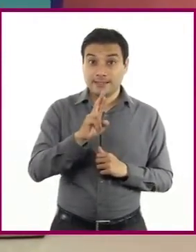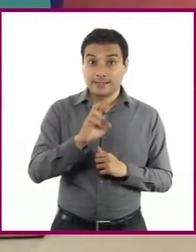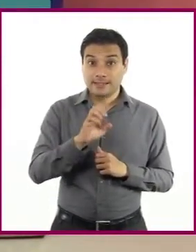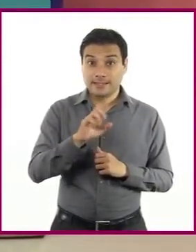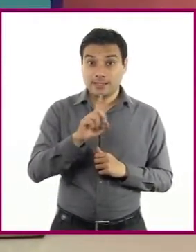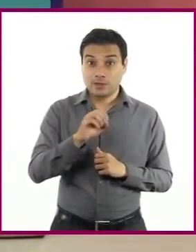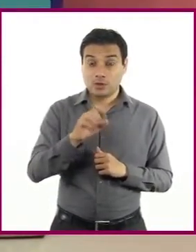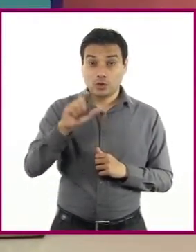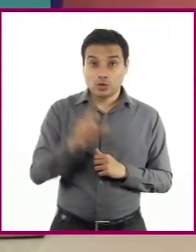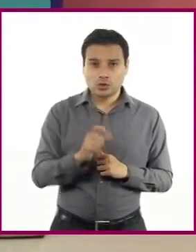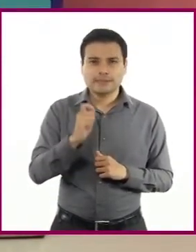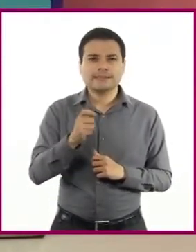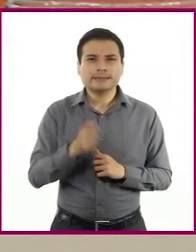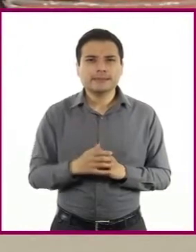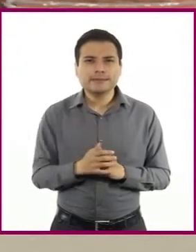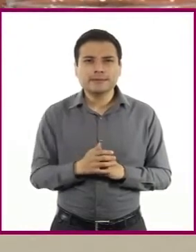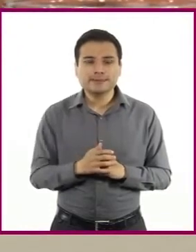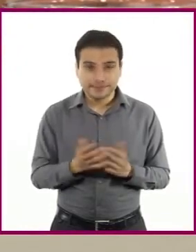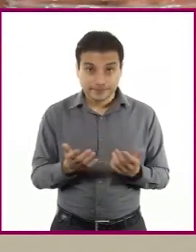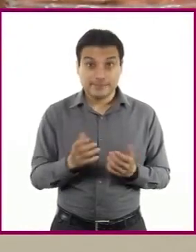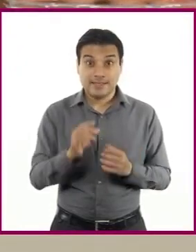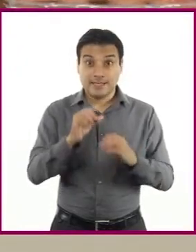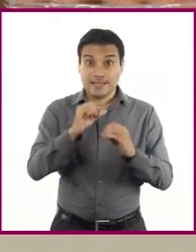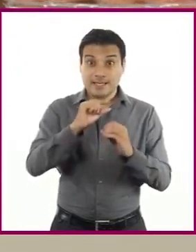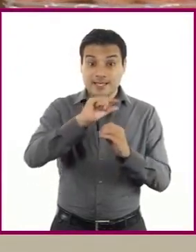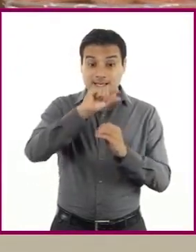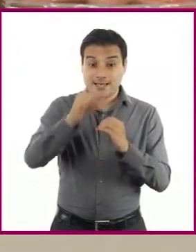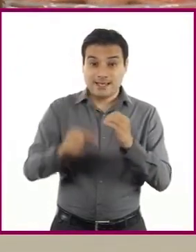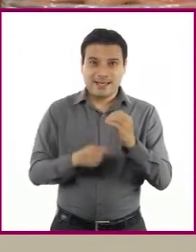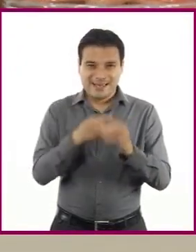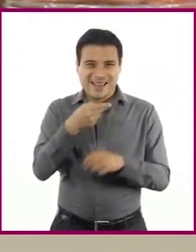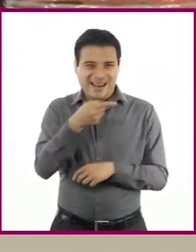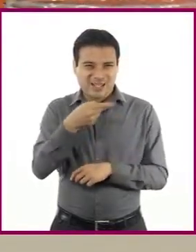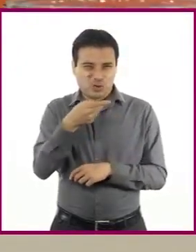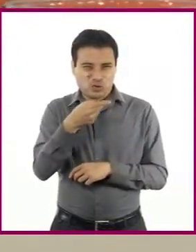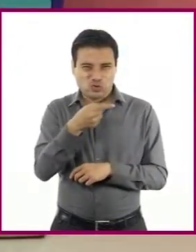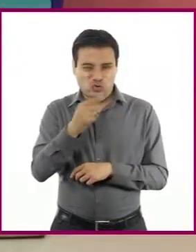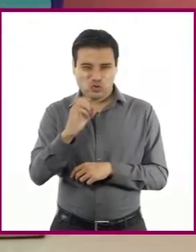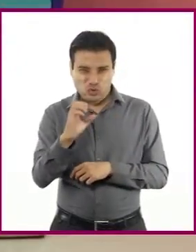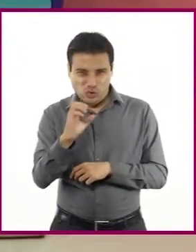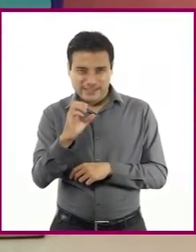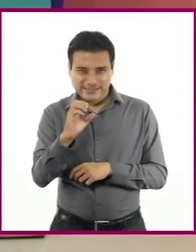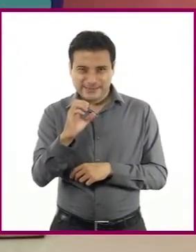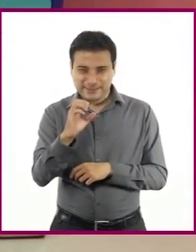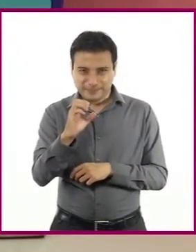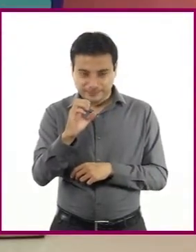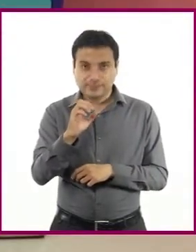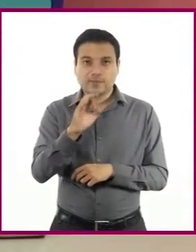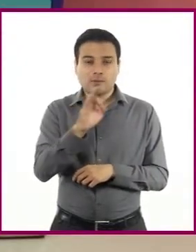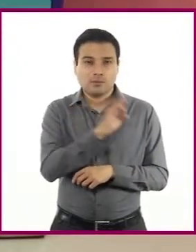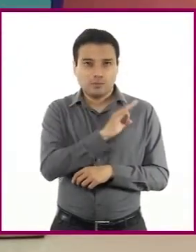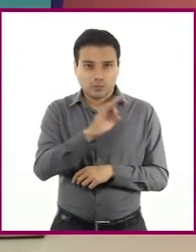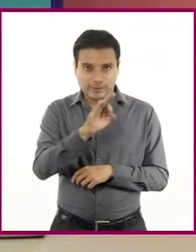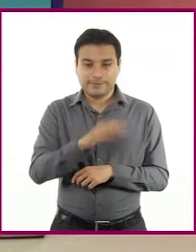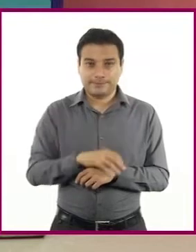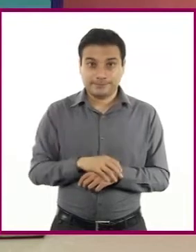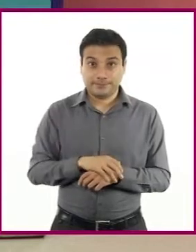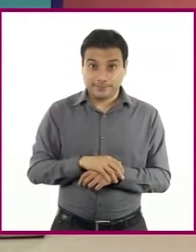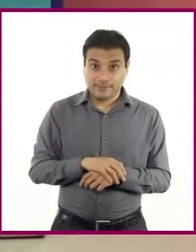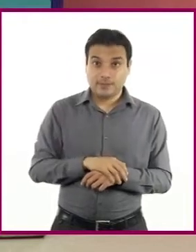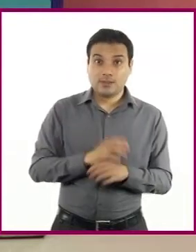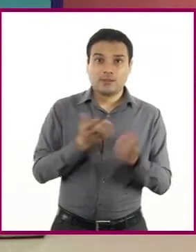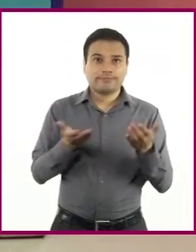la transferencia de electrones. Esto es, el paso de electrones de un átomo que se oxida hacia uno que